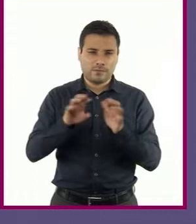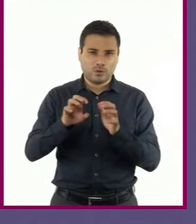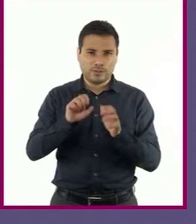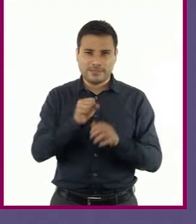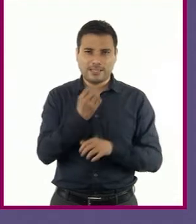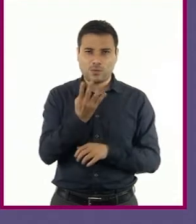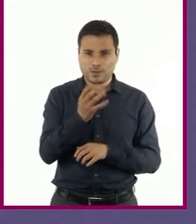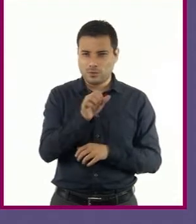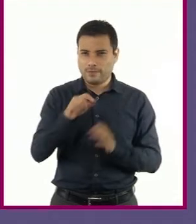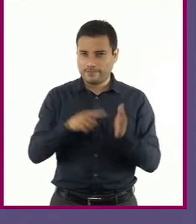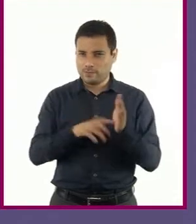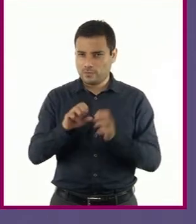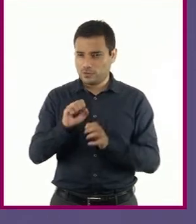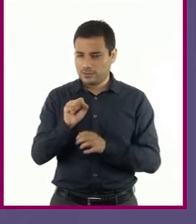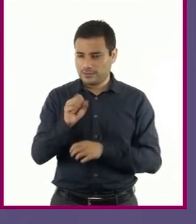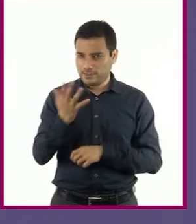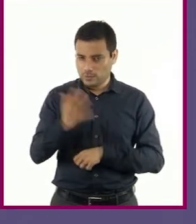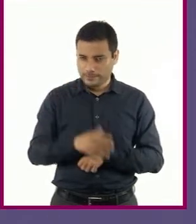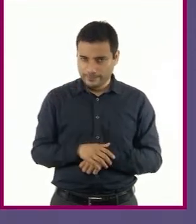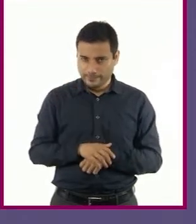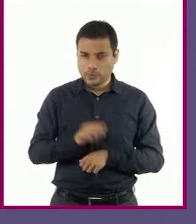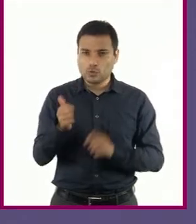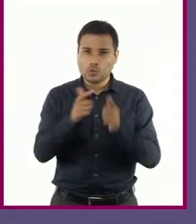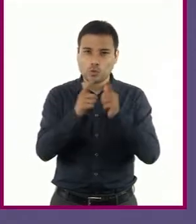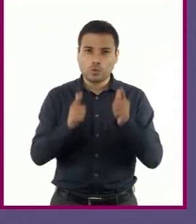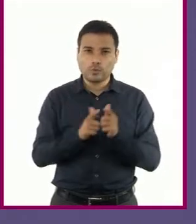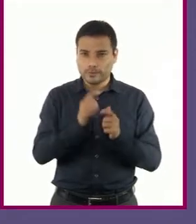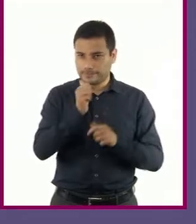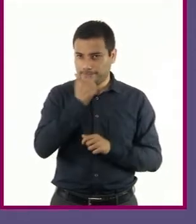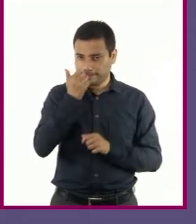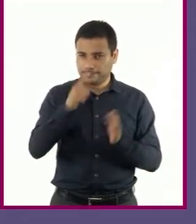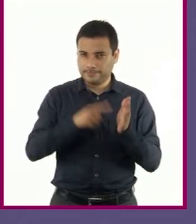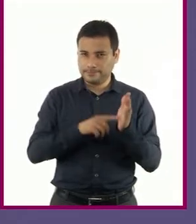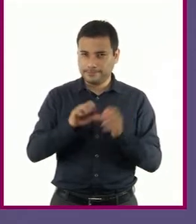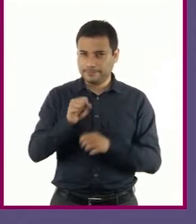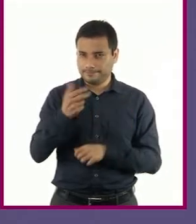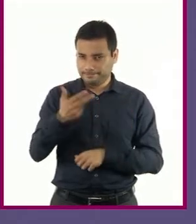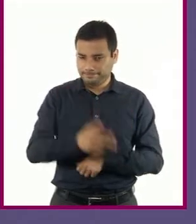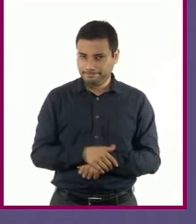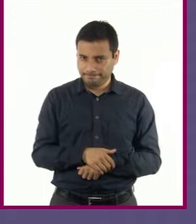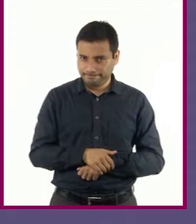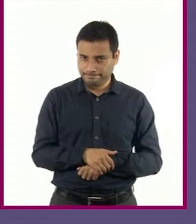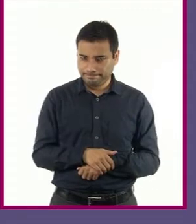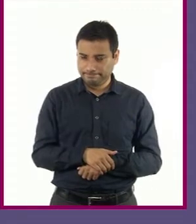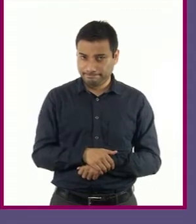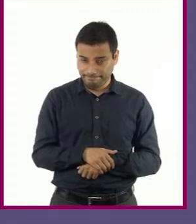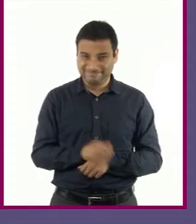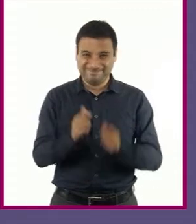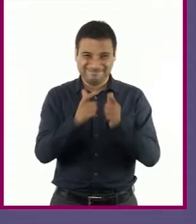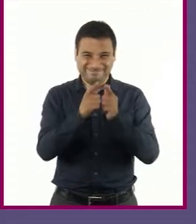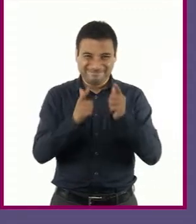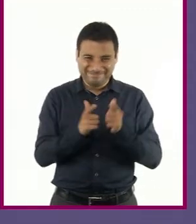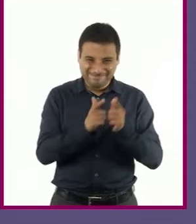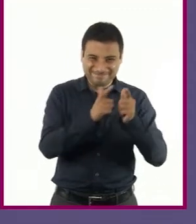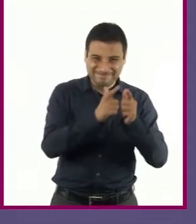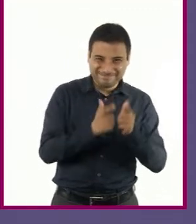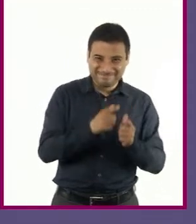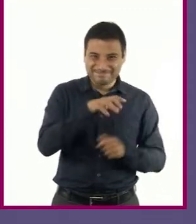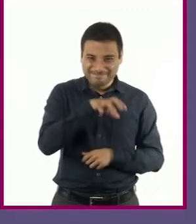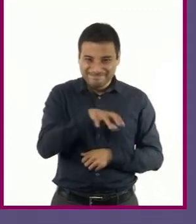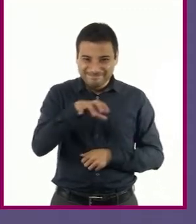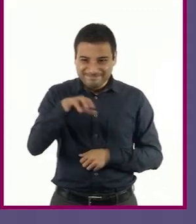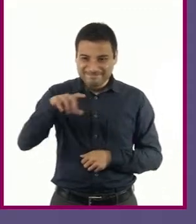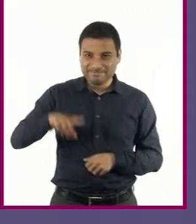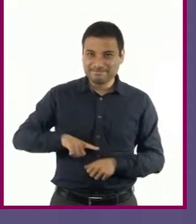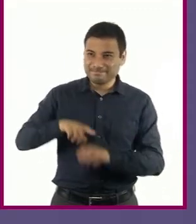a 1965 o el movimiento estudiantil de 1968. Los movimientos de protesta, las limitaciones